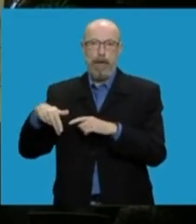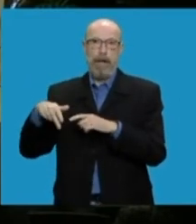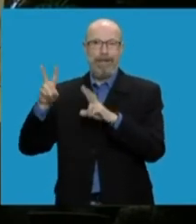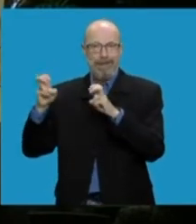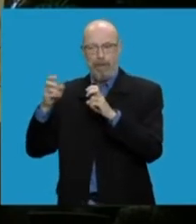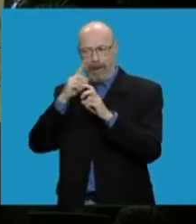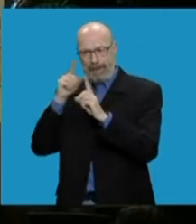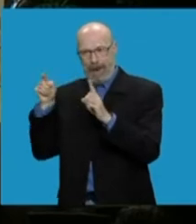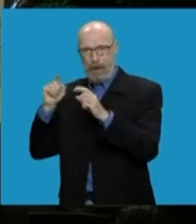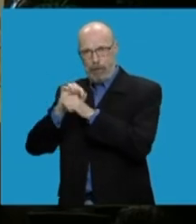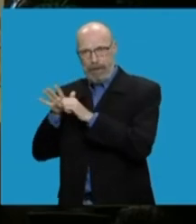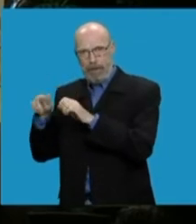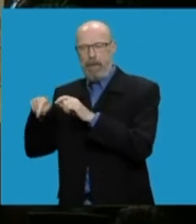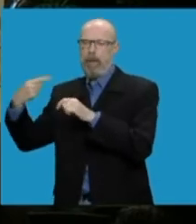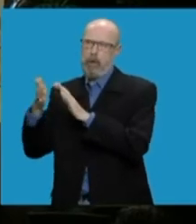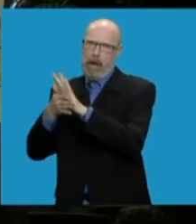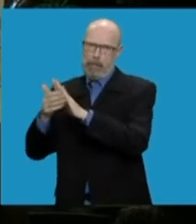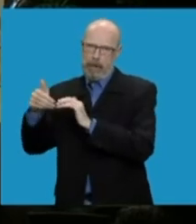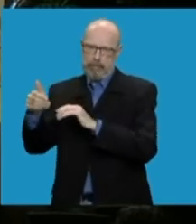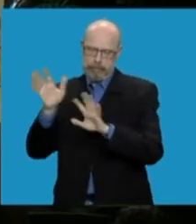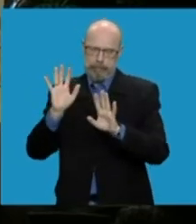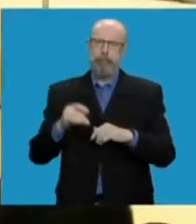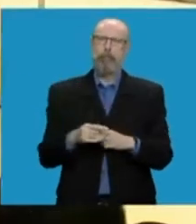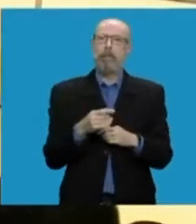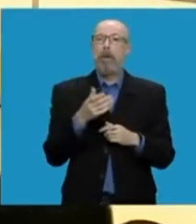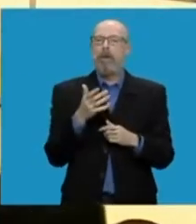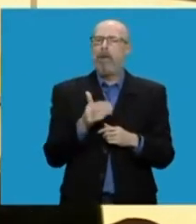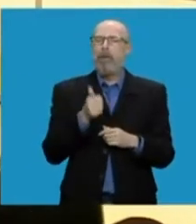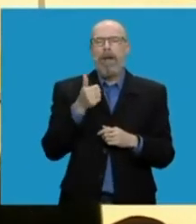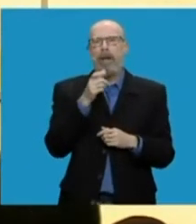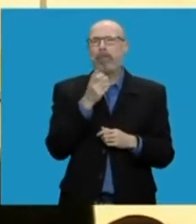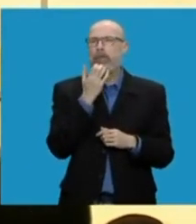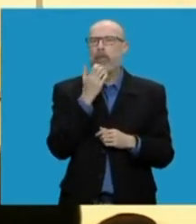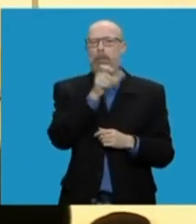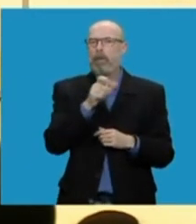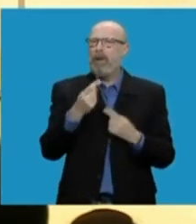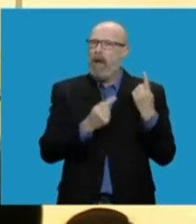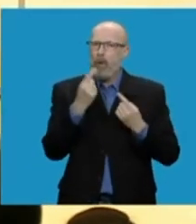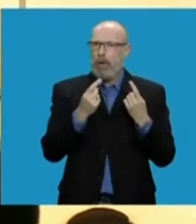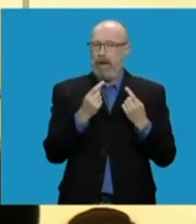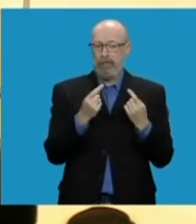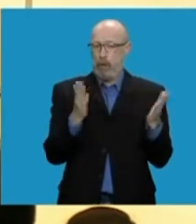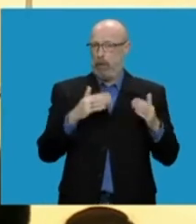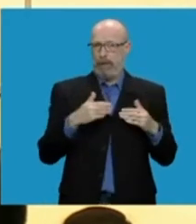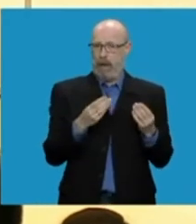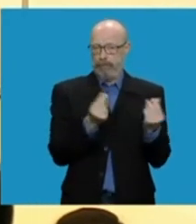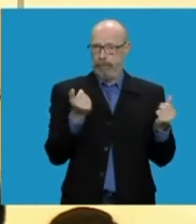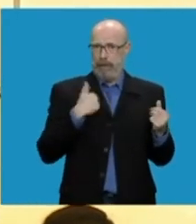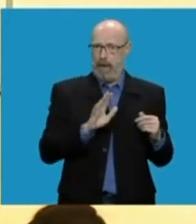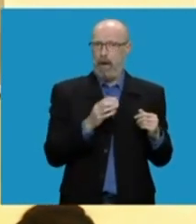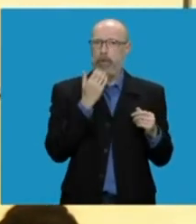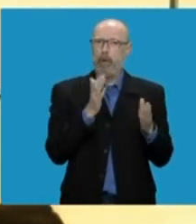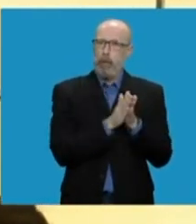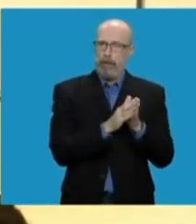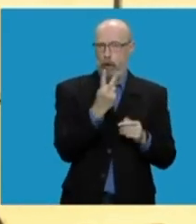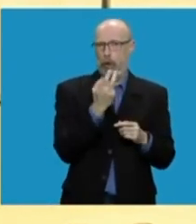de este tema. Y, sobre todo, hay dos personas a las que no están con nosotros ahora mismo, dos compañeros como Gabriel